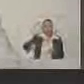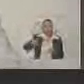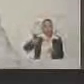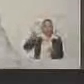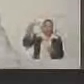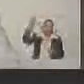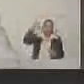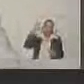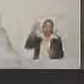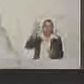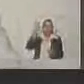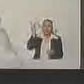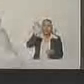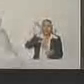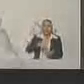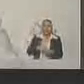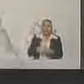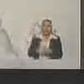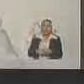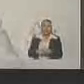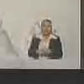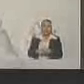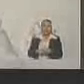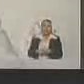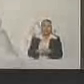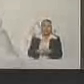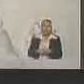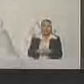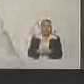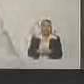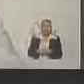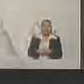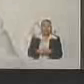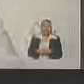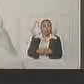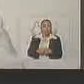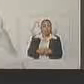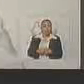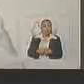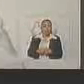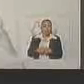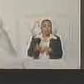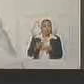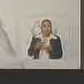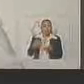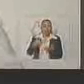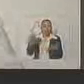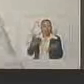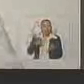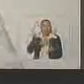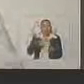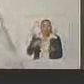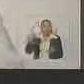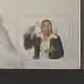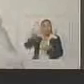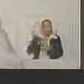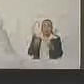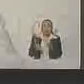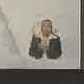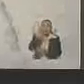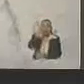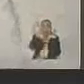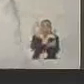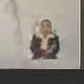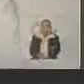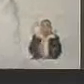los demás y tomemos en las manos la acción de la nueva delegación Benito Juárez.